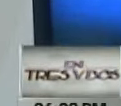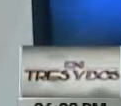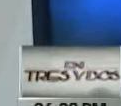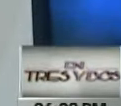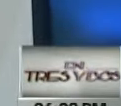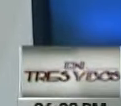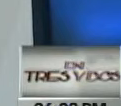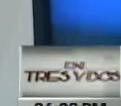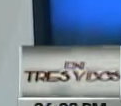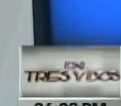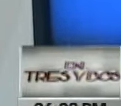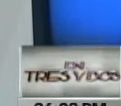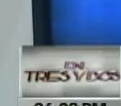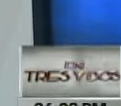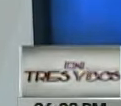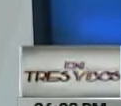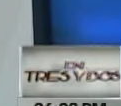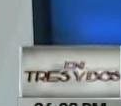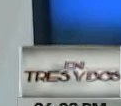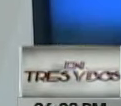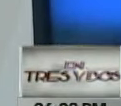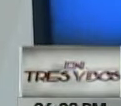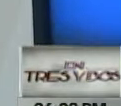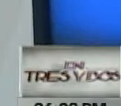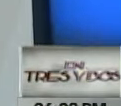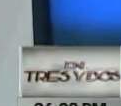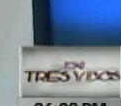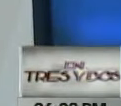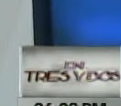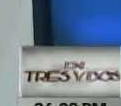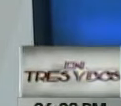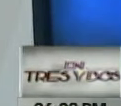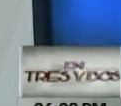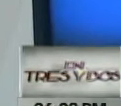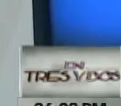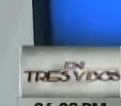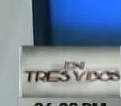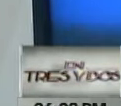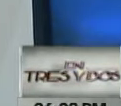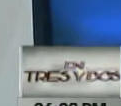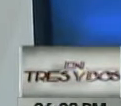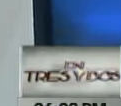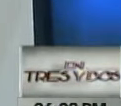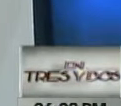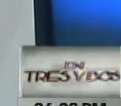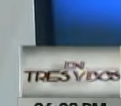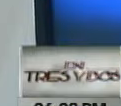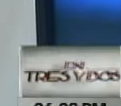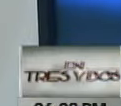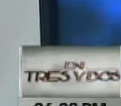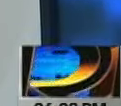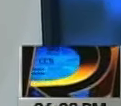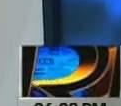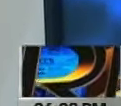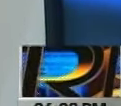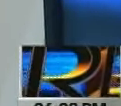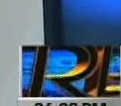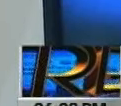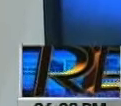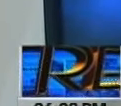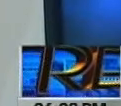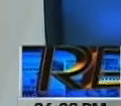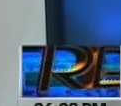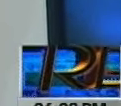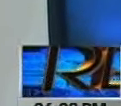Seguimos con su programa en 3 y 2. Momento de leer la participación del pueblo a través de las redes sociales. J. Riobobe TV, también la